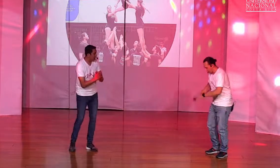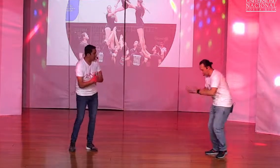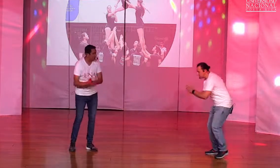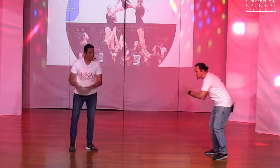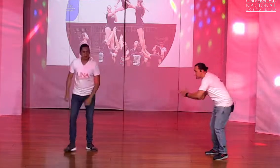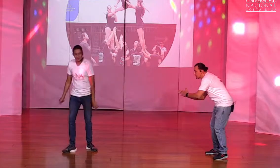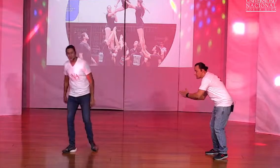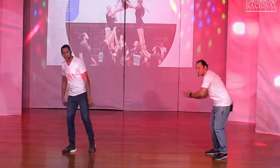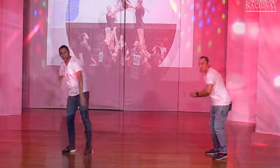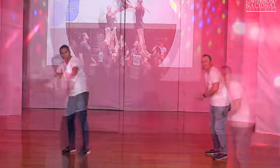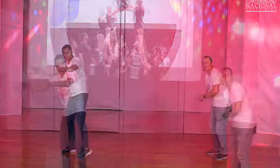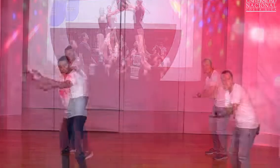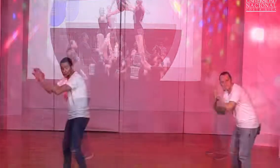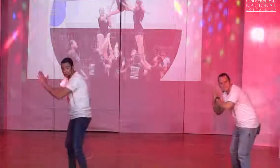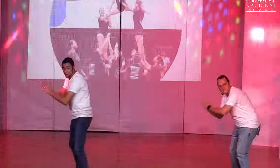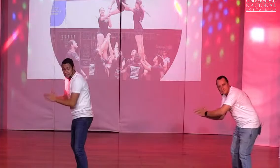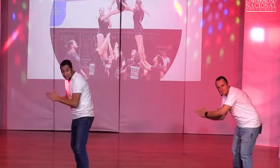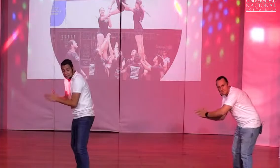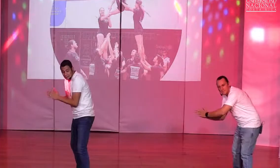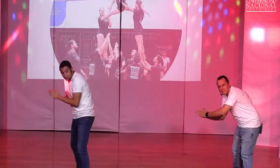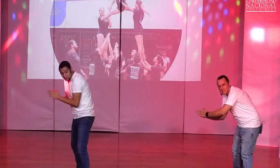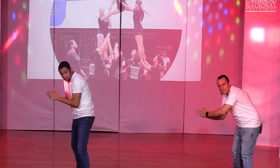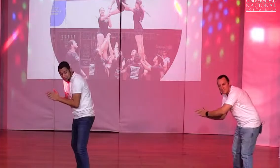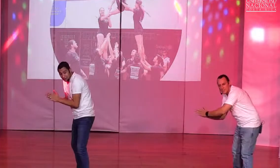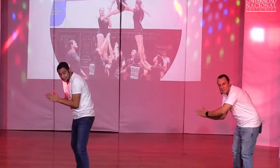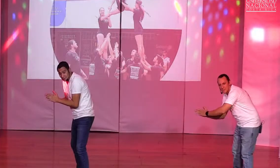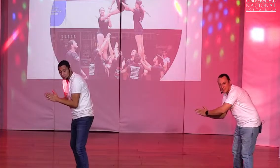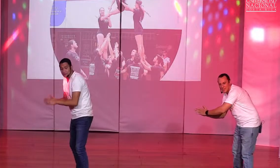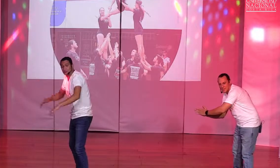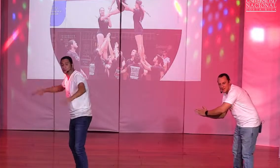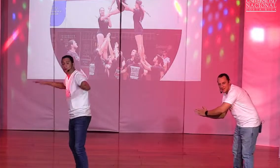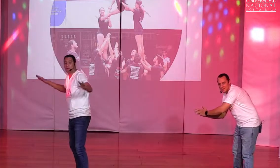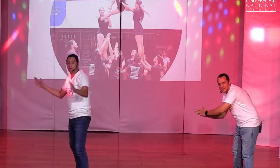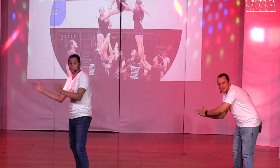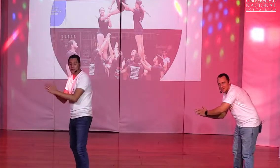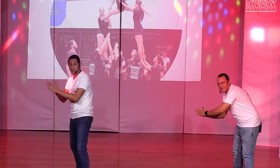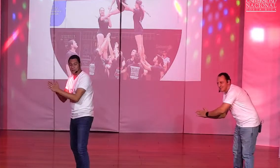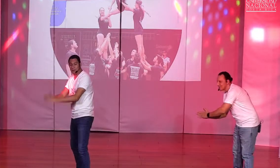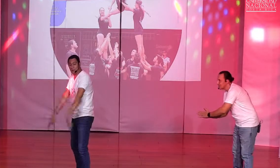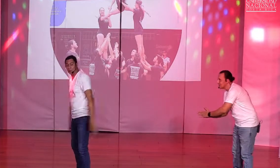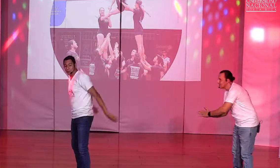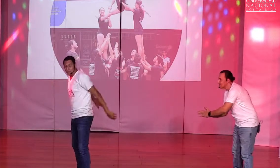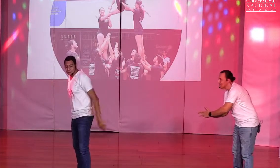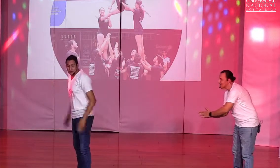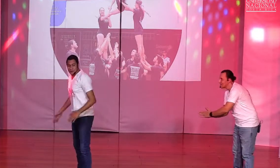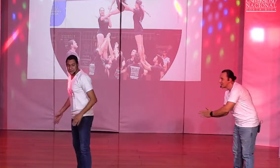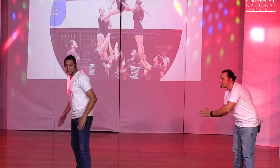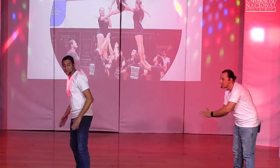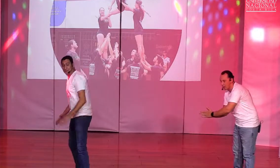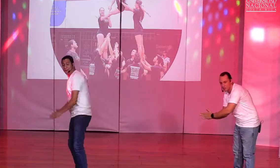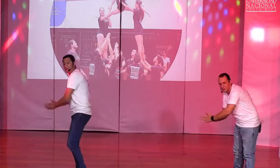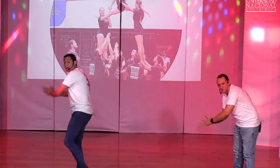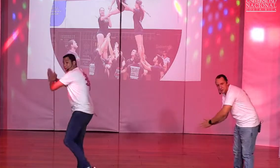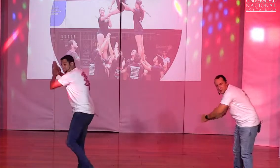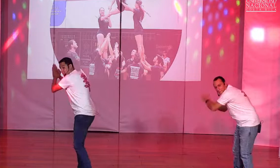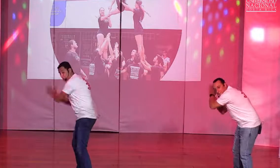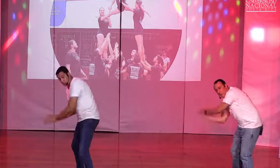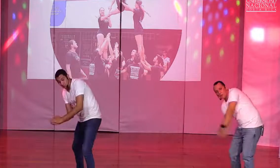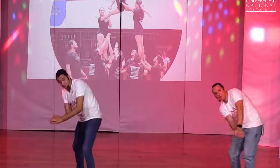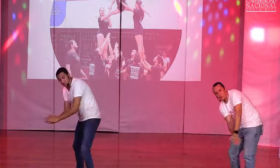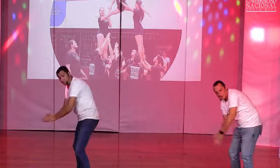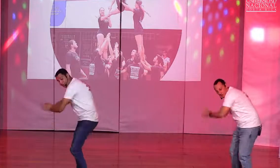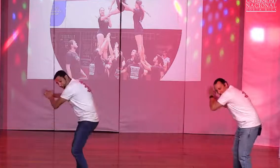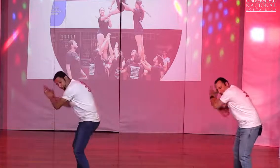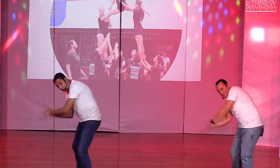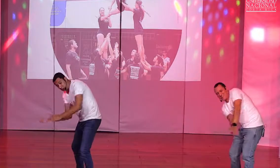toque del Aquí, hacha, así. excelente, ven, Okay. los dos ahí, y vamos a pegarle 5 veces y usted va a aplaudir. ¿Estamos listos y listas? Vámonos.